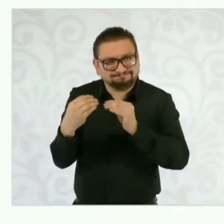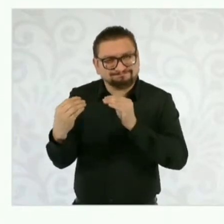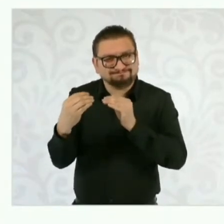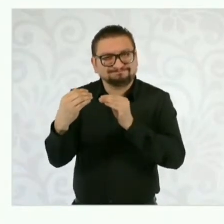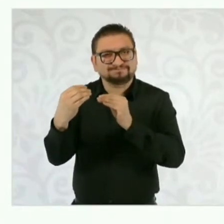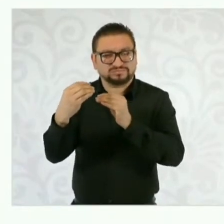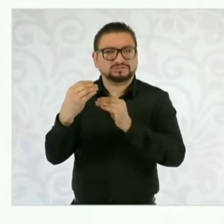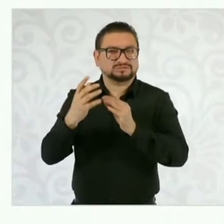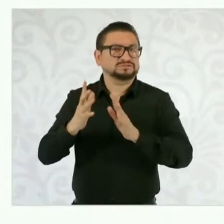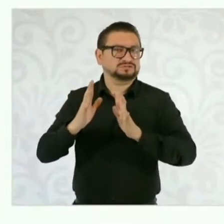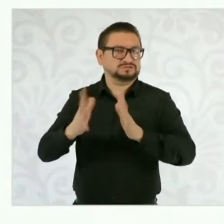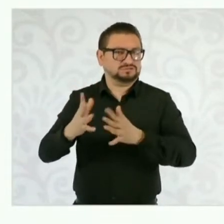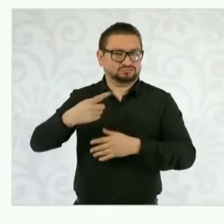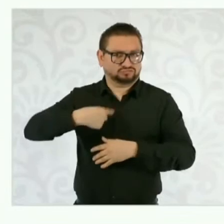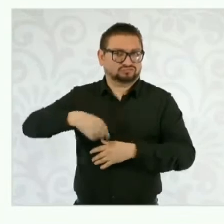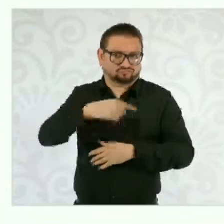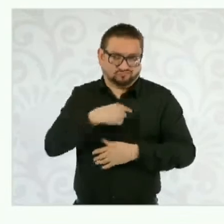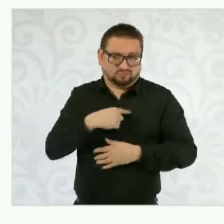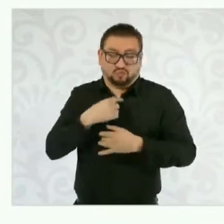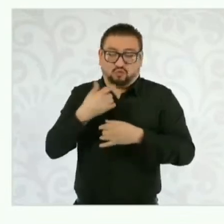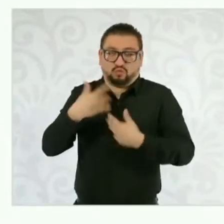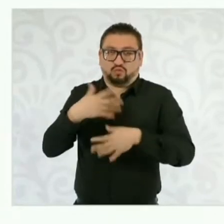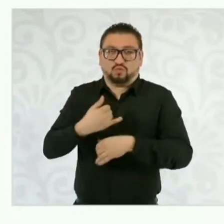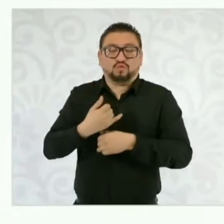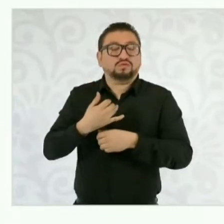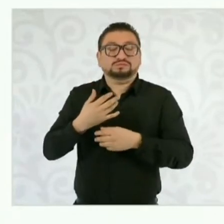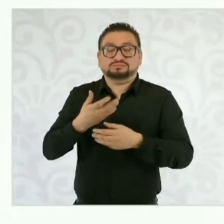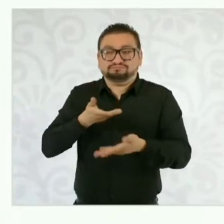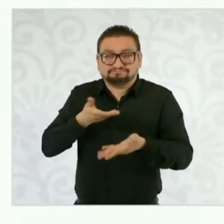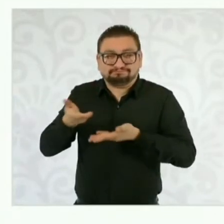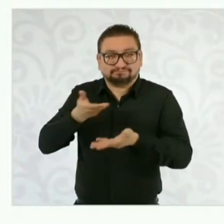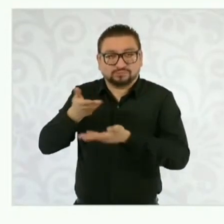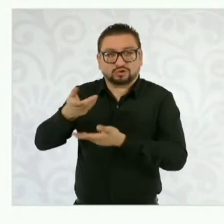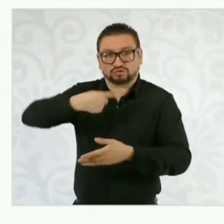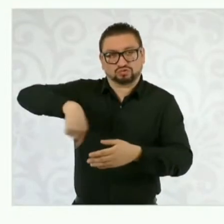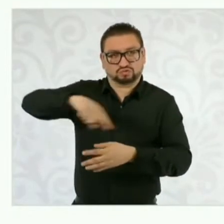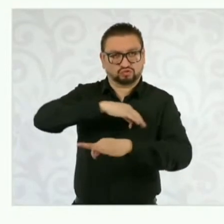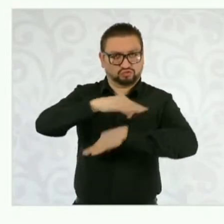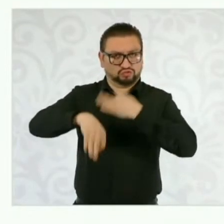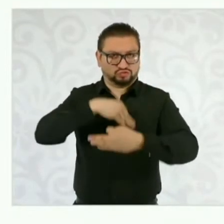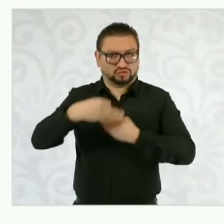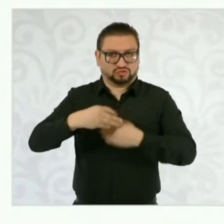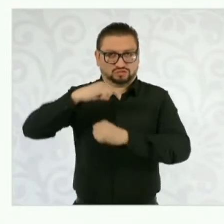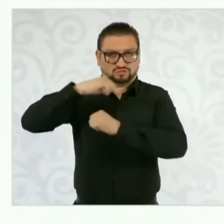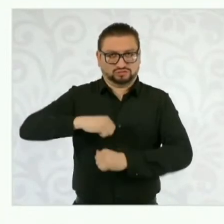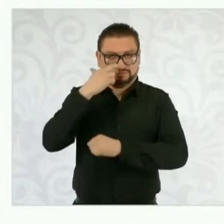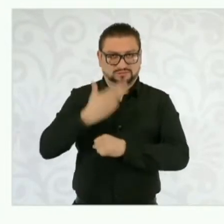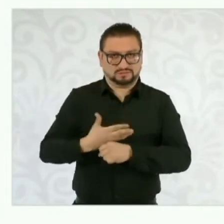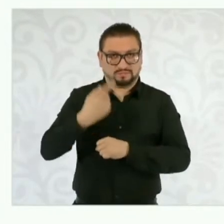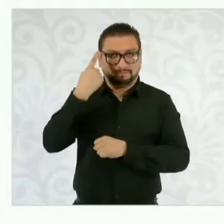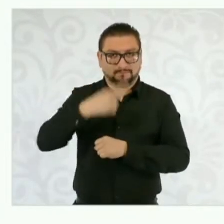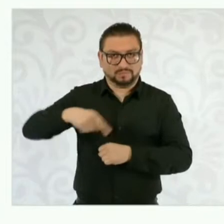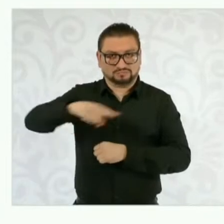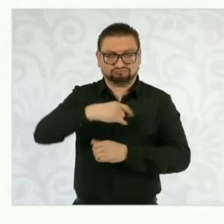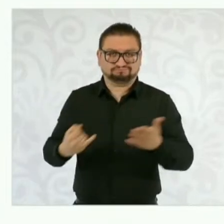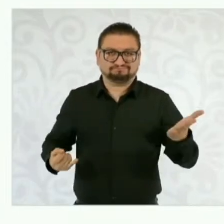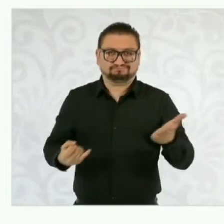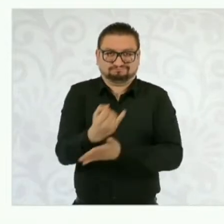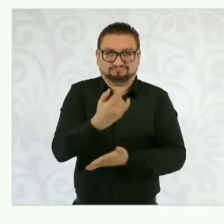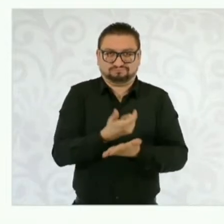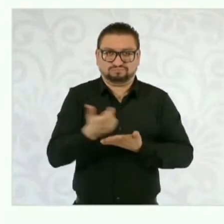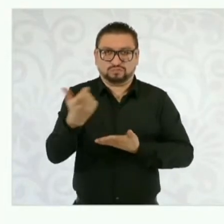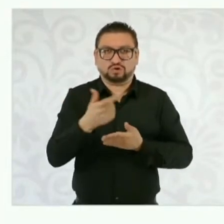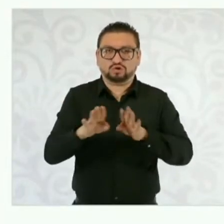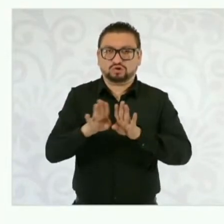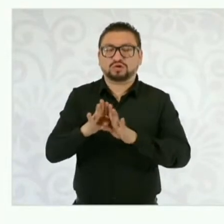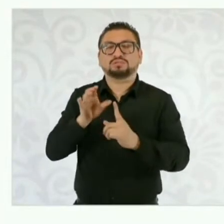fuerte que hemos tenido y muy rico con todos los actores que forman parte de esta decisión que se toma en el seno de